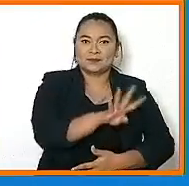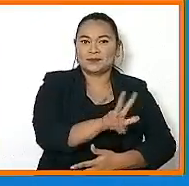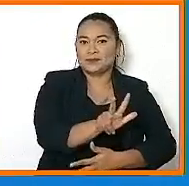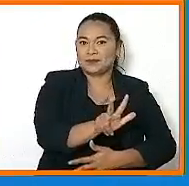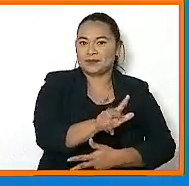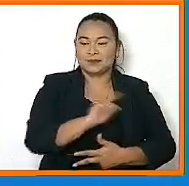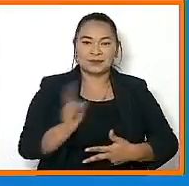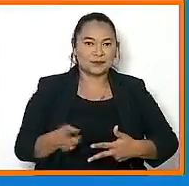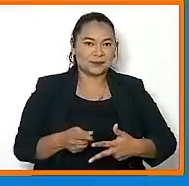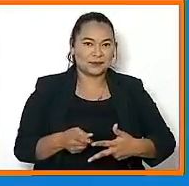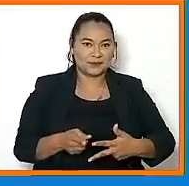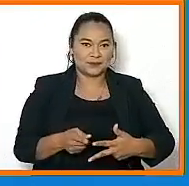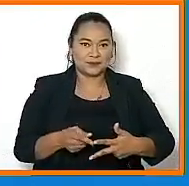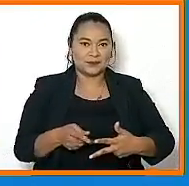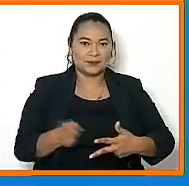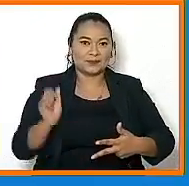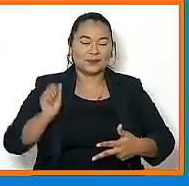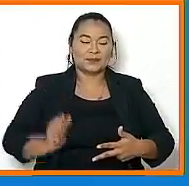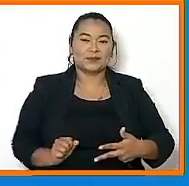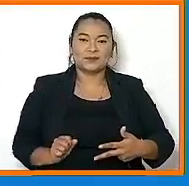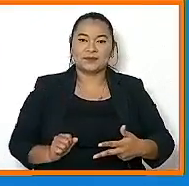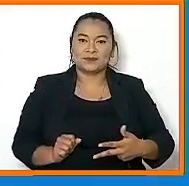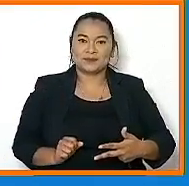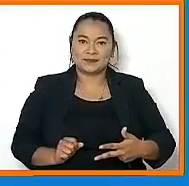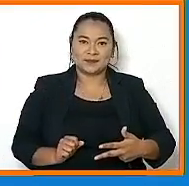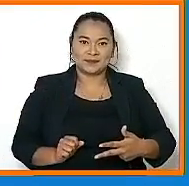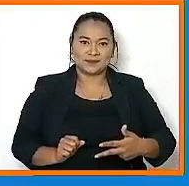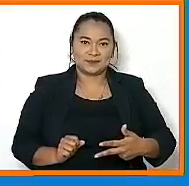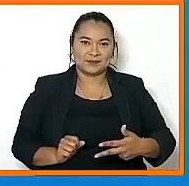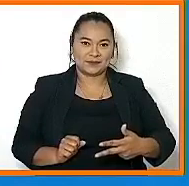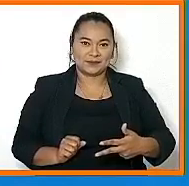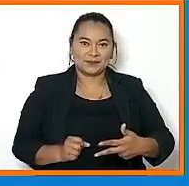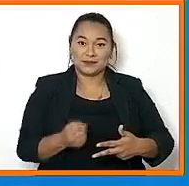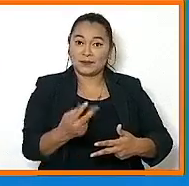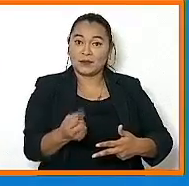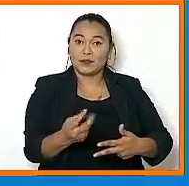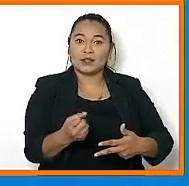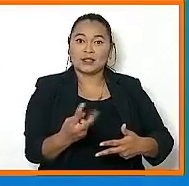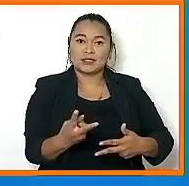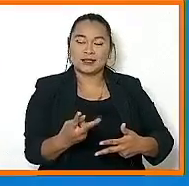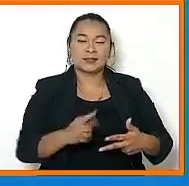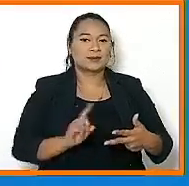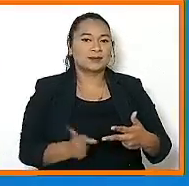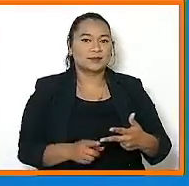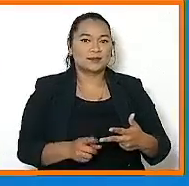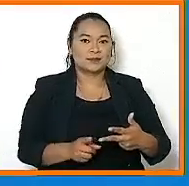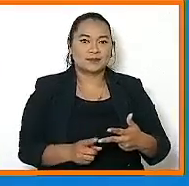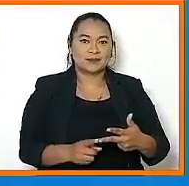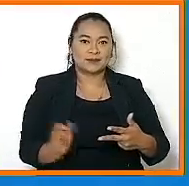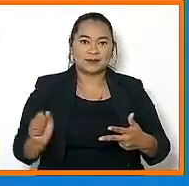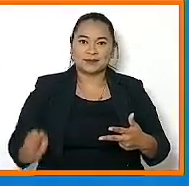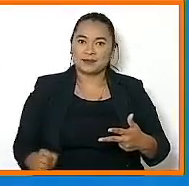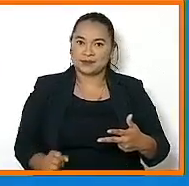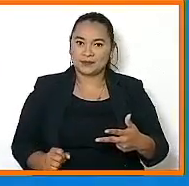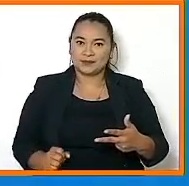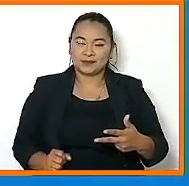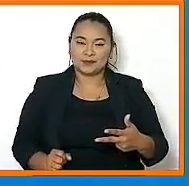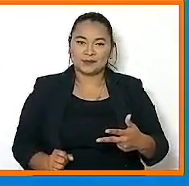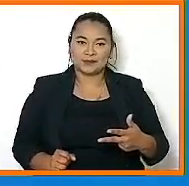43. Segundo número, el 12. Tercer y último número ganador,